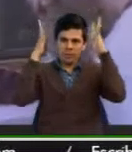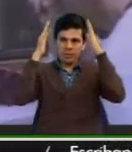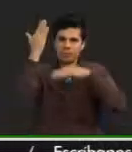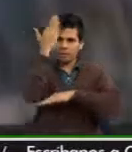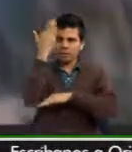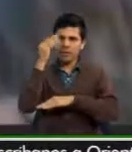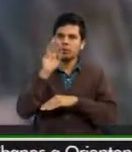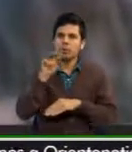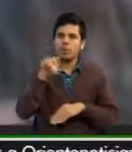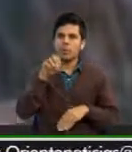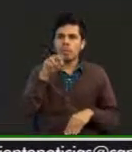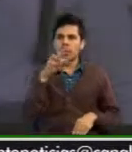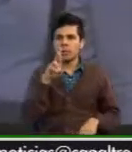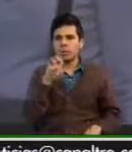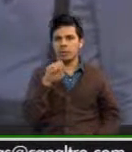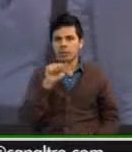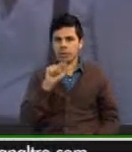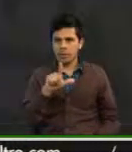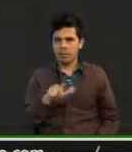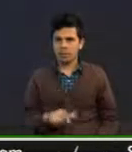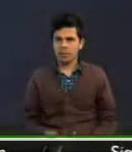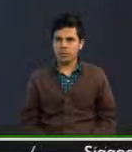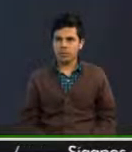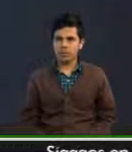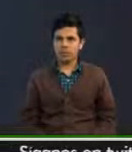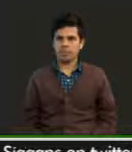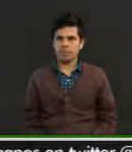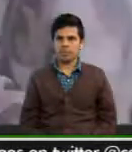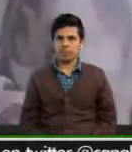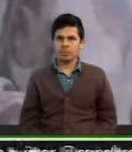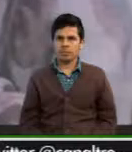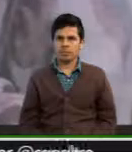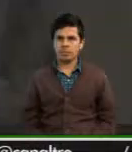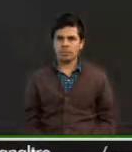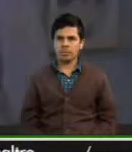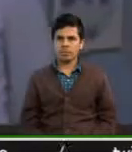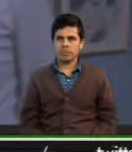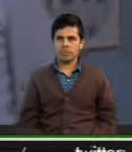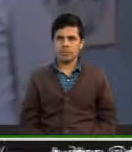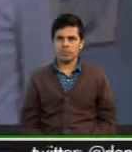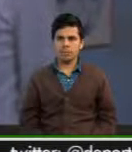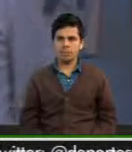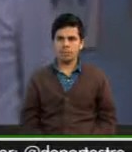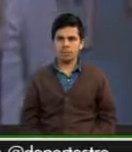de Montreal. Una metralleta en la cabeza. ¿Usted qué es lo que cree que está haciendo el ejército allá? Defendiendo la democracia,